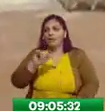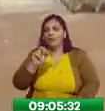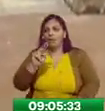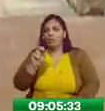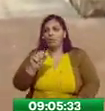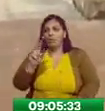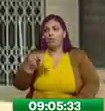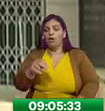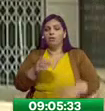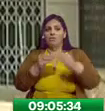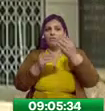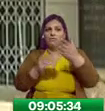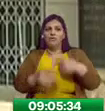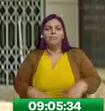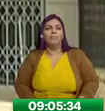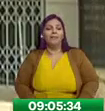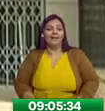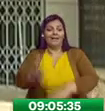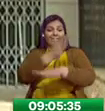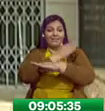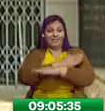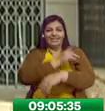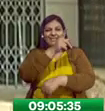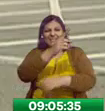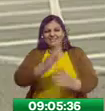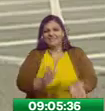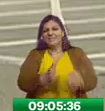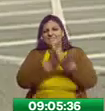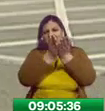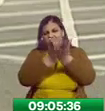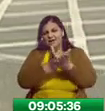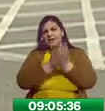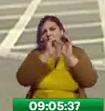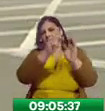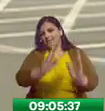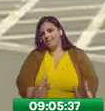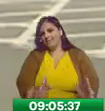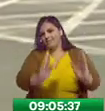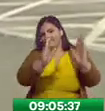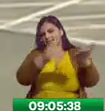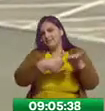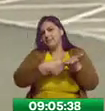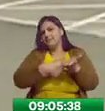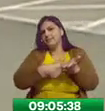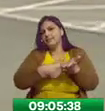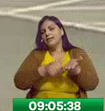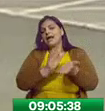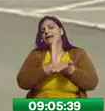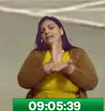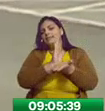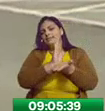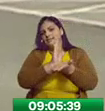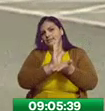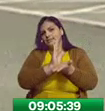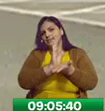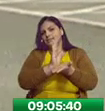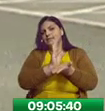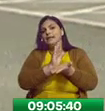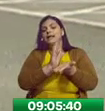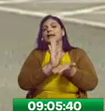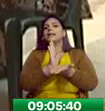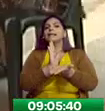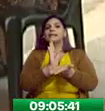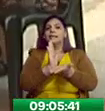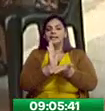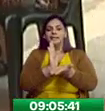es diferente cada mañana llegaba hasta los exteriores del edificio de la caja del seguro donde se dedicaba a la venta informal